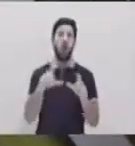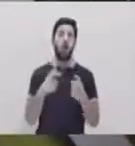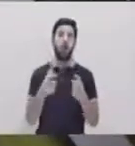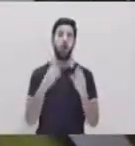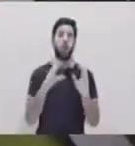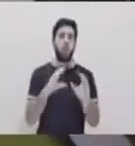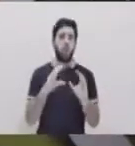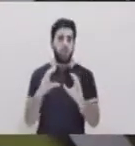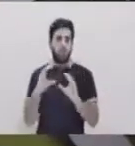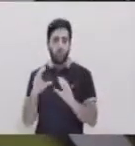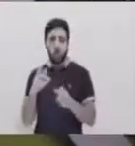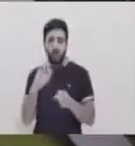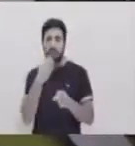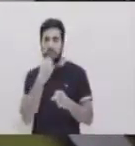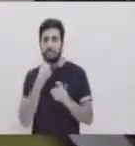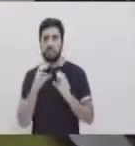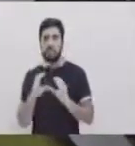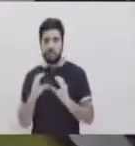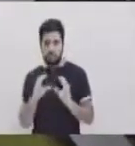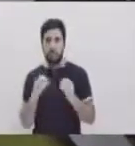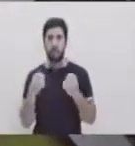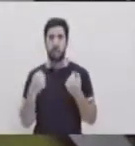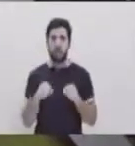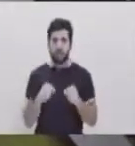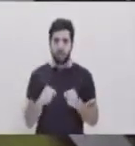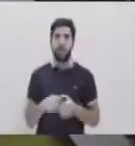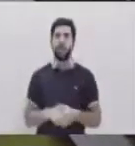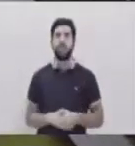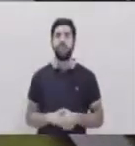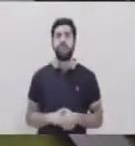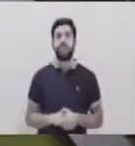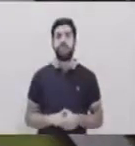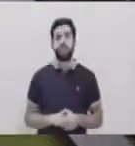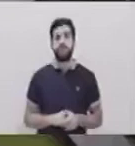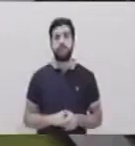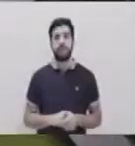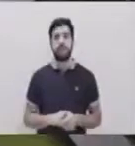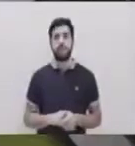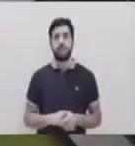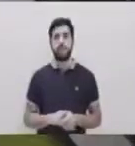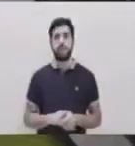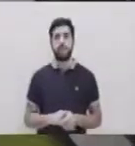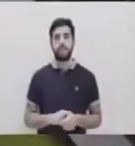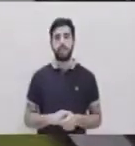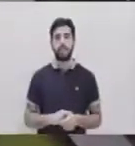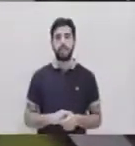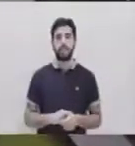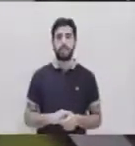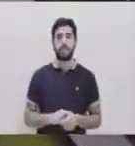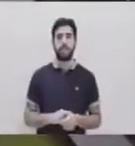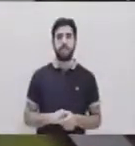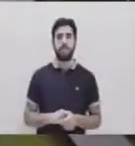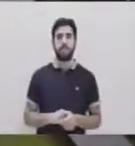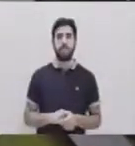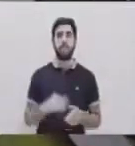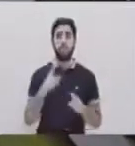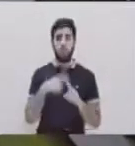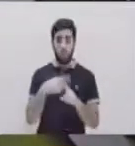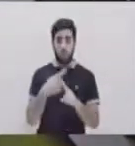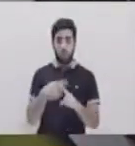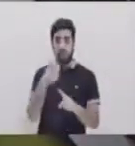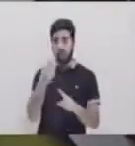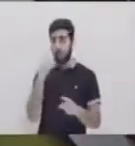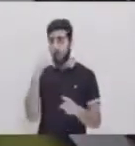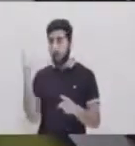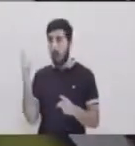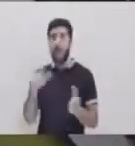perforar con mucho cuidado y abrimos un agujerito en la parte del centro. Cuando ya tengamos